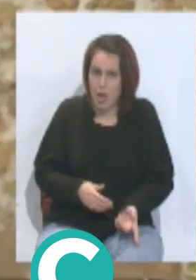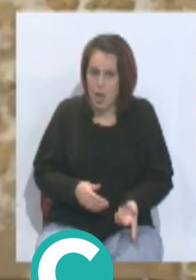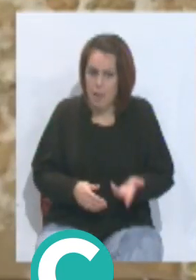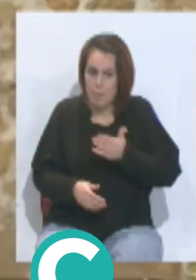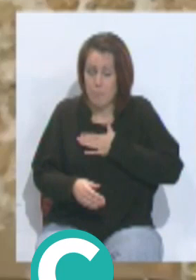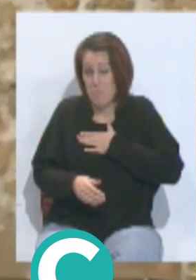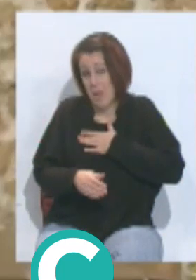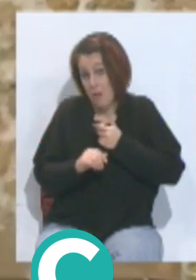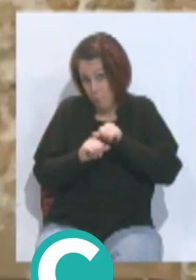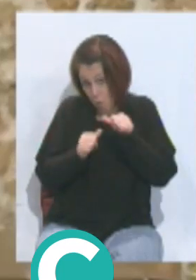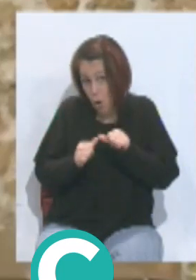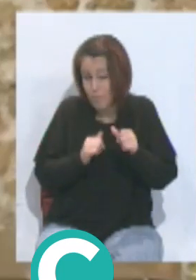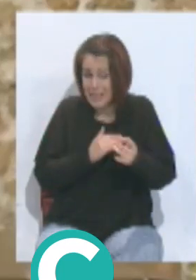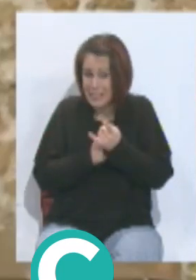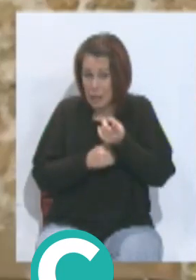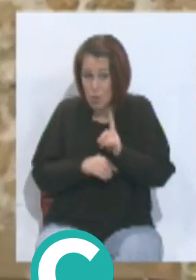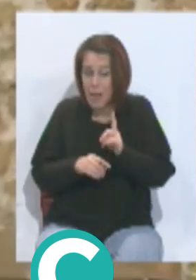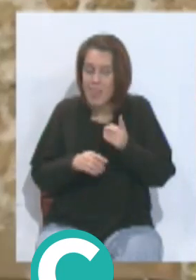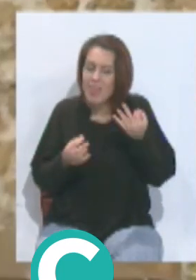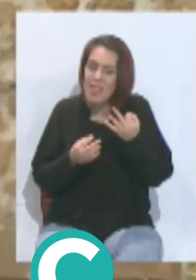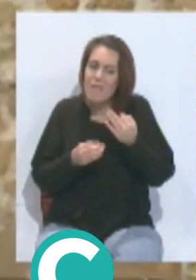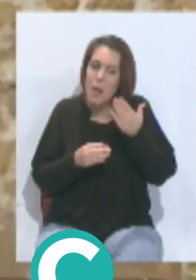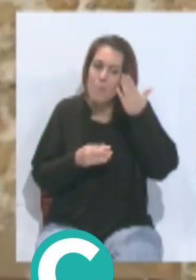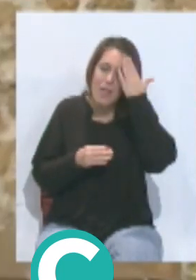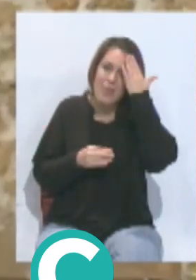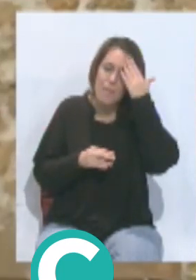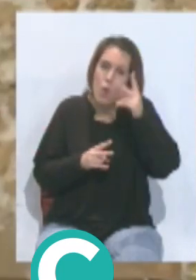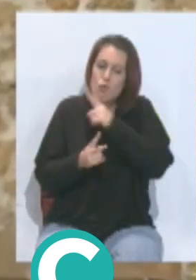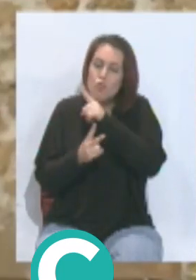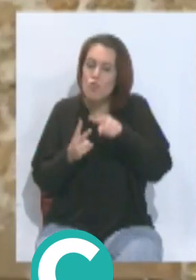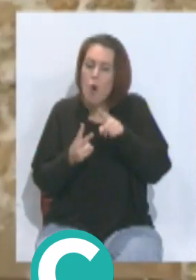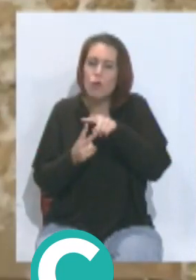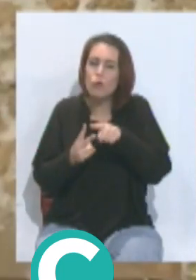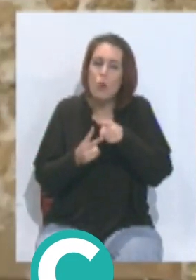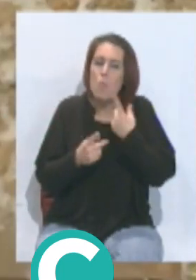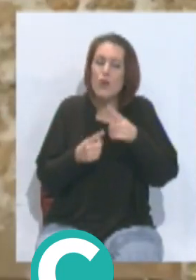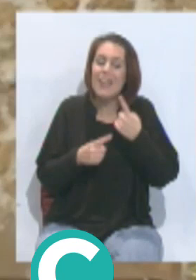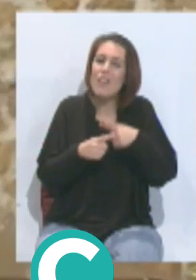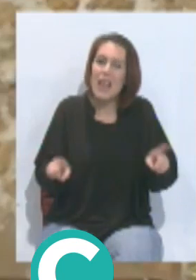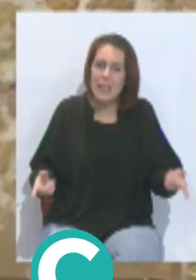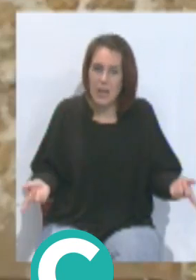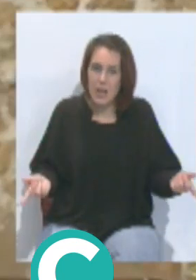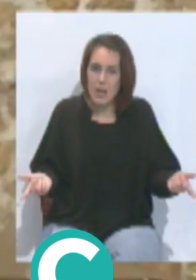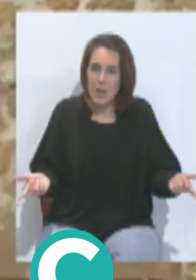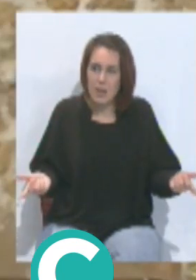para no traicionar mi forma de hacer pasodoble, he tenido que hacer dos principios de distinta música.